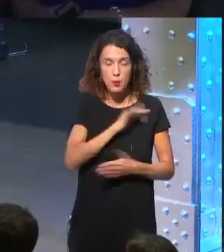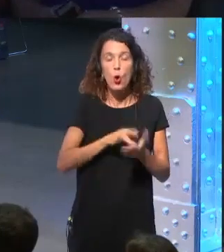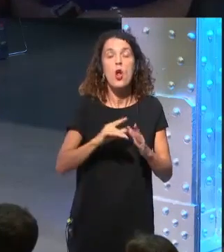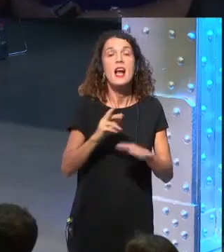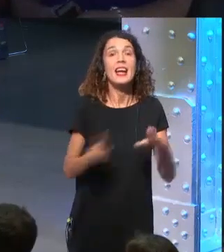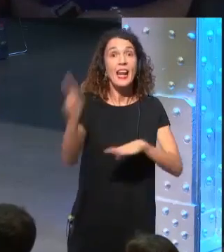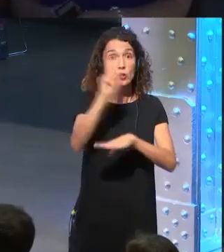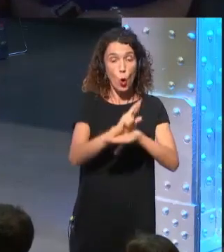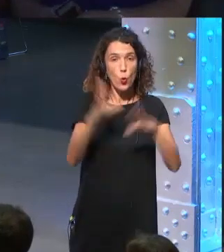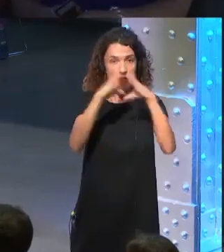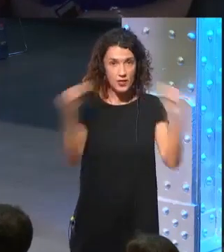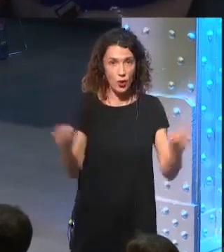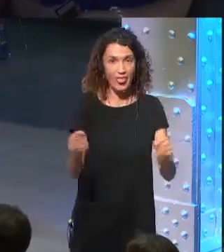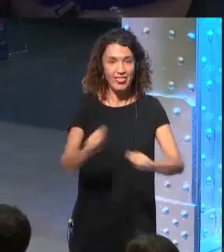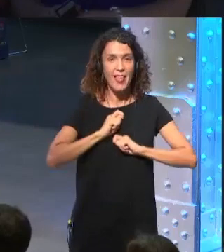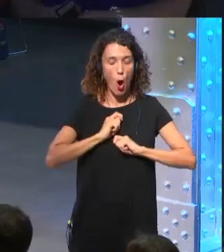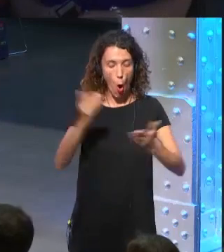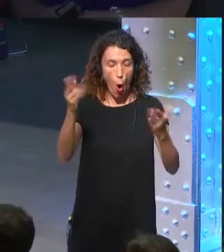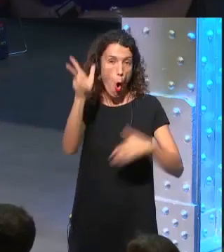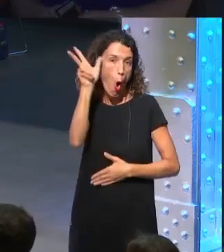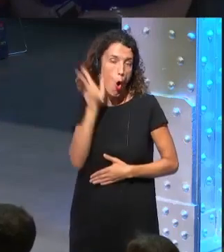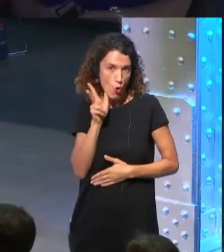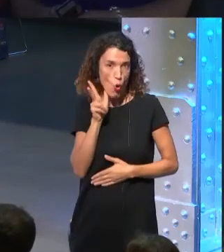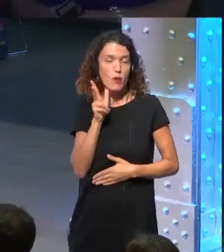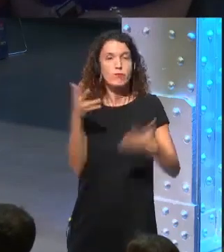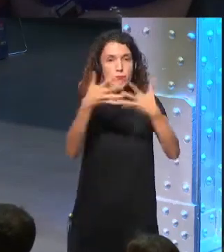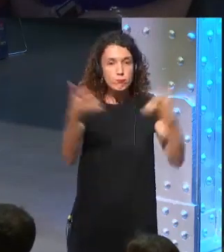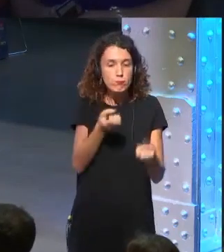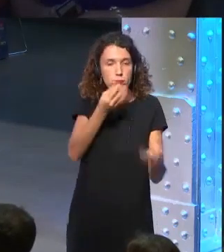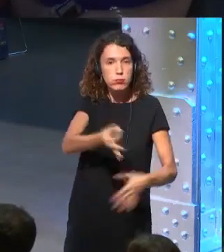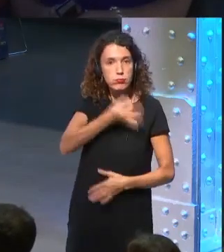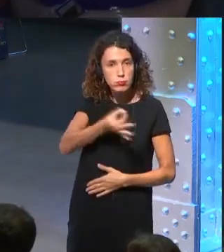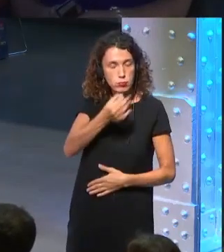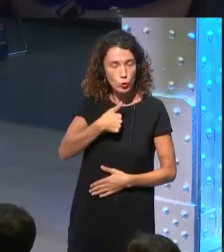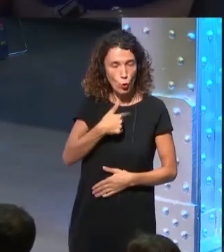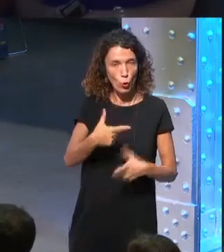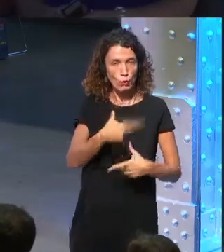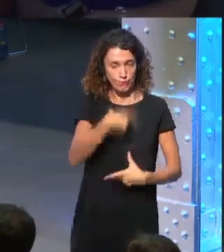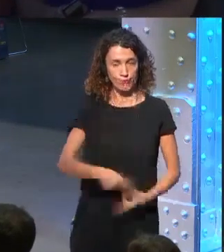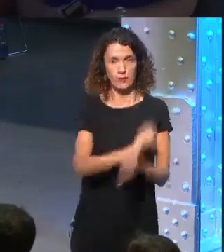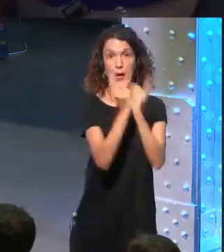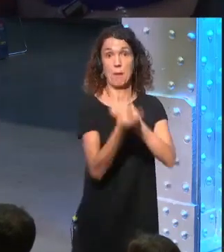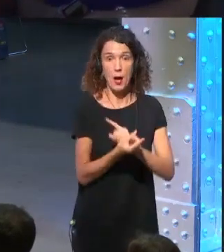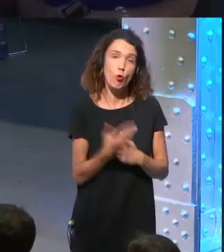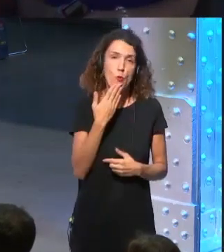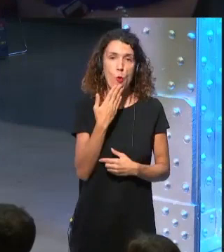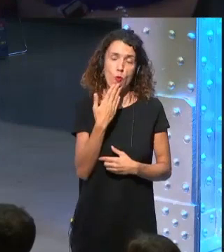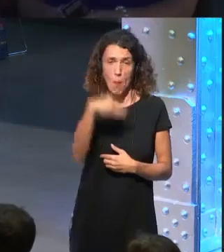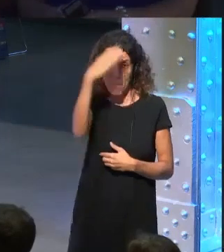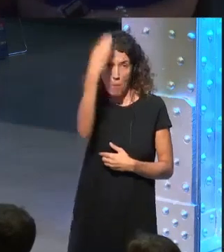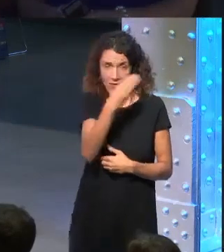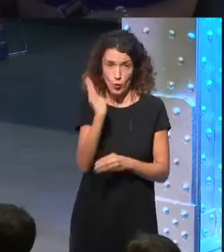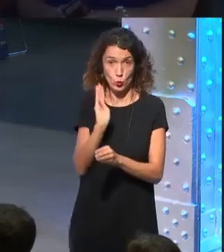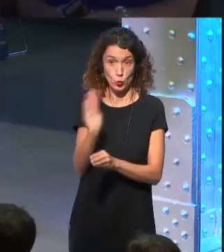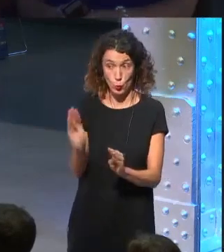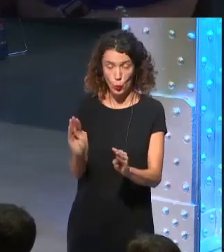universidad concederme el honor de pronunciar la laudatio y, puesto que ya me había convertido de facto en su padrino, me